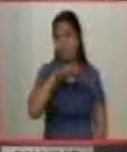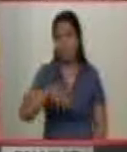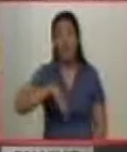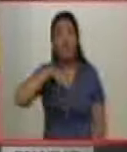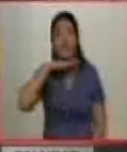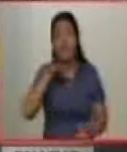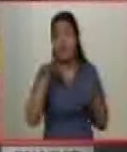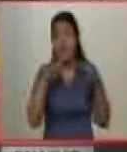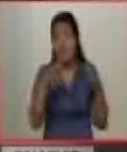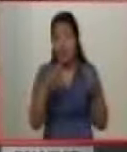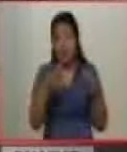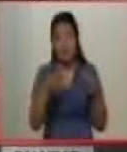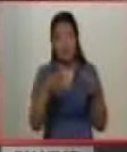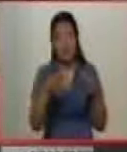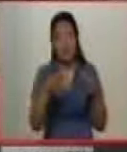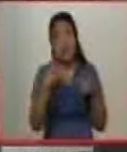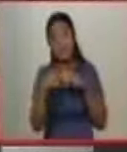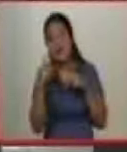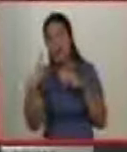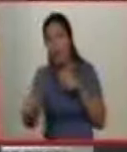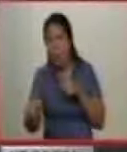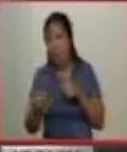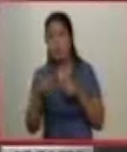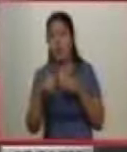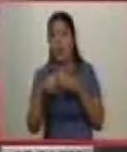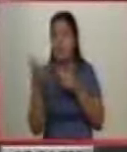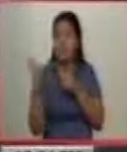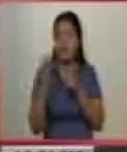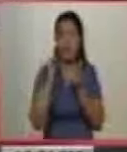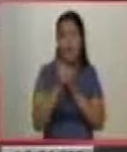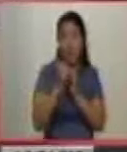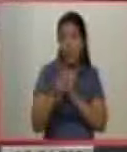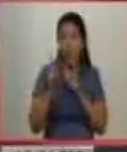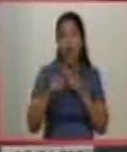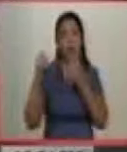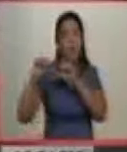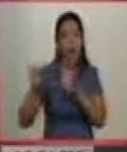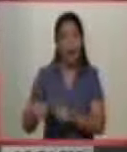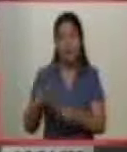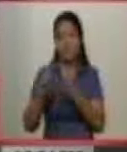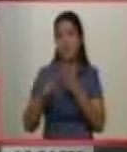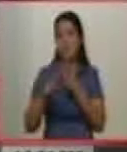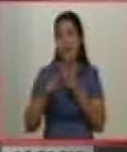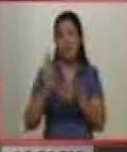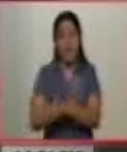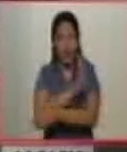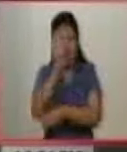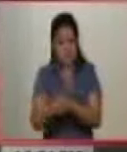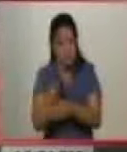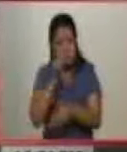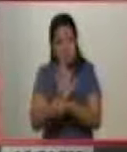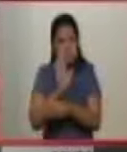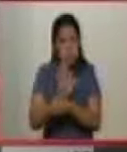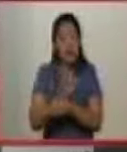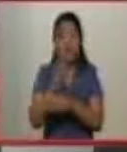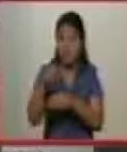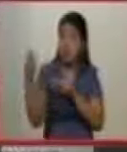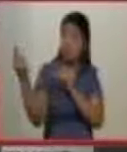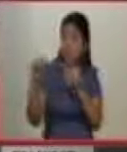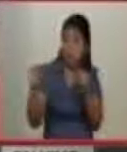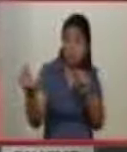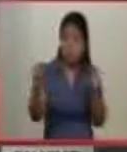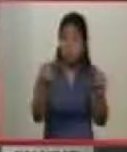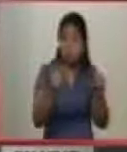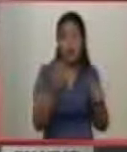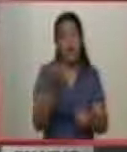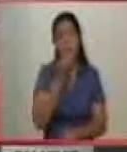clases, más los compañeros sectoriales que vienen, los deportistas, los cultores, los preparadores, los ecologistas, que también ellos están discutiendo y están debatiendo